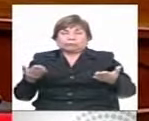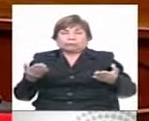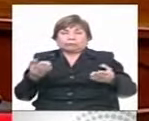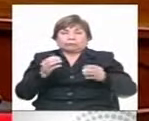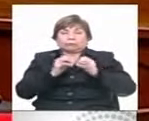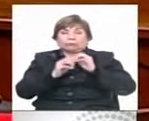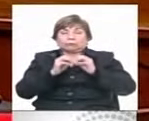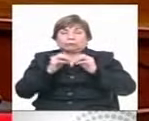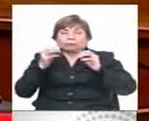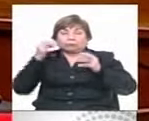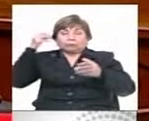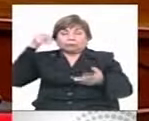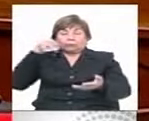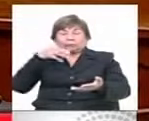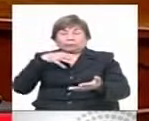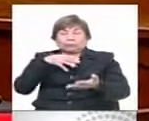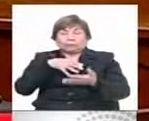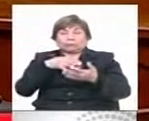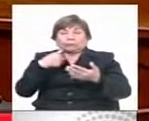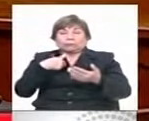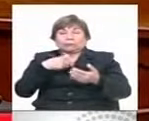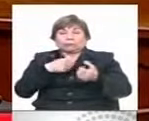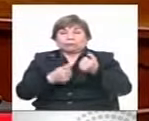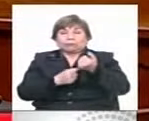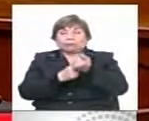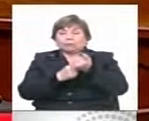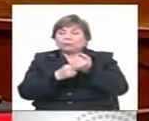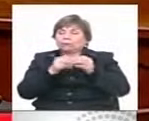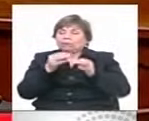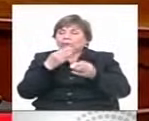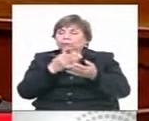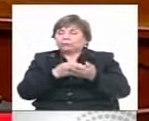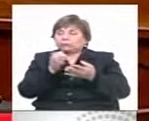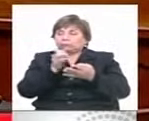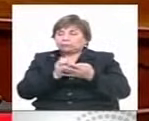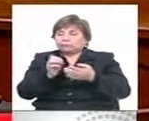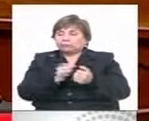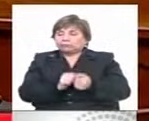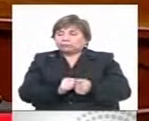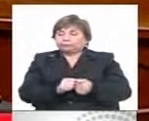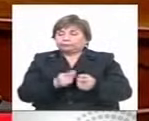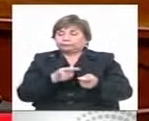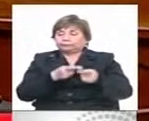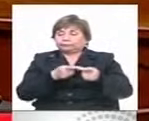de vulnerabilidad, hemos adoptado las siguientes medidas. Primero,